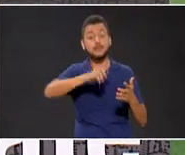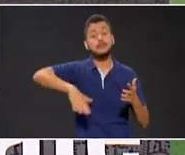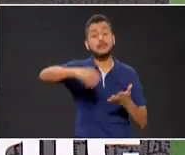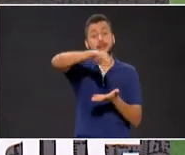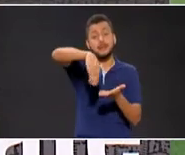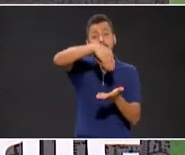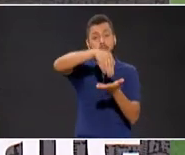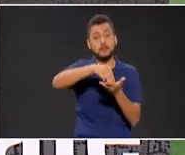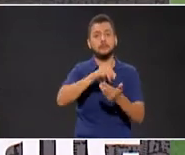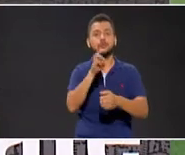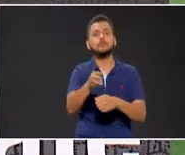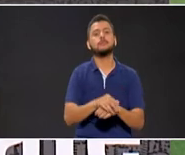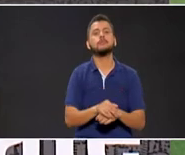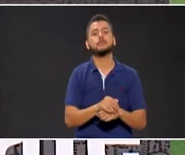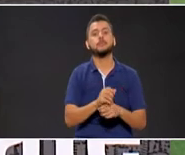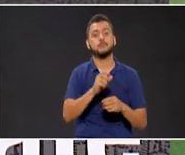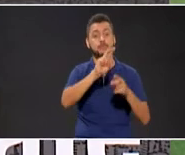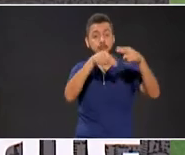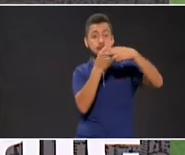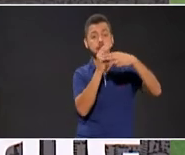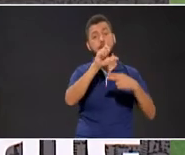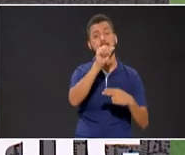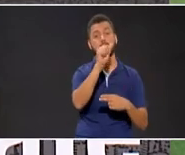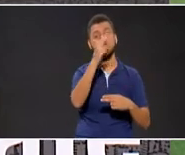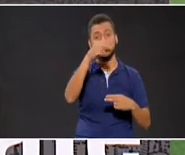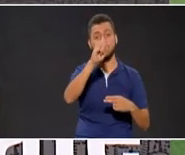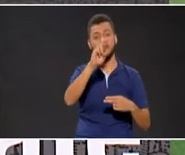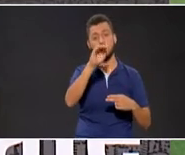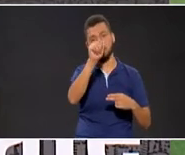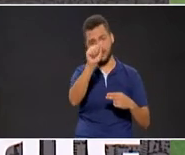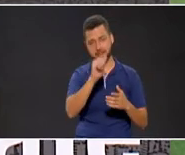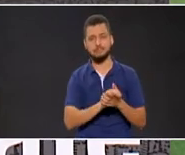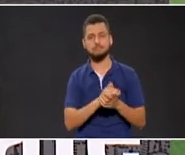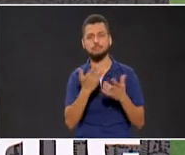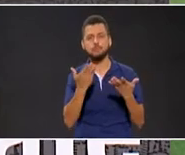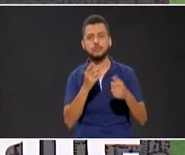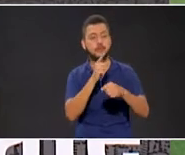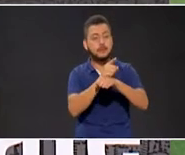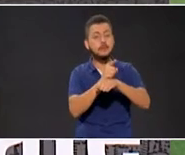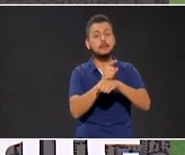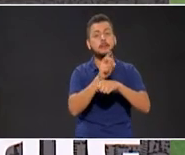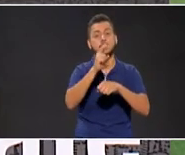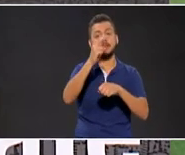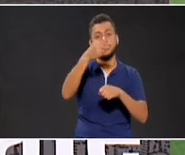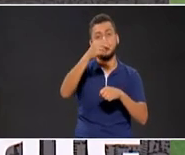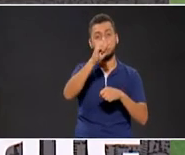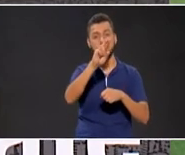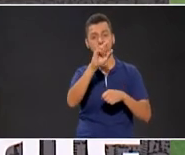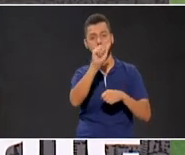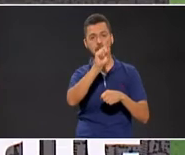de telemedellín www de medellín por punto tv y de hora 13